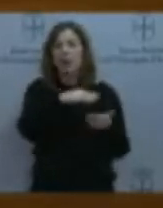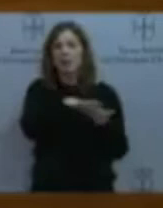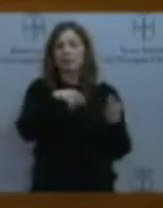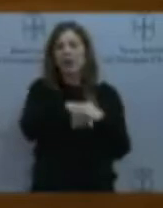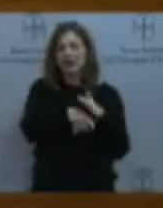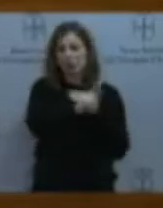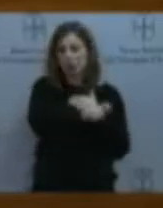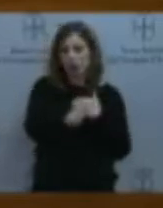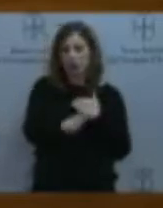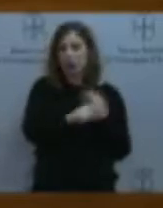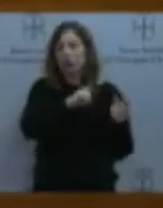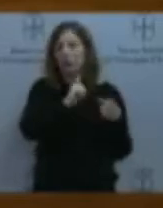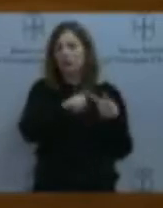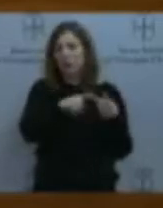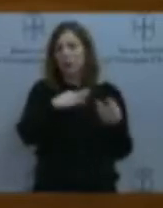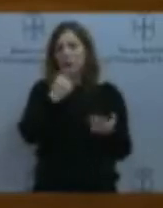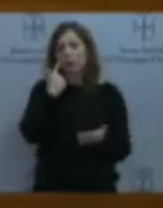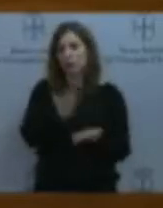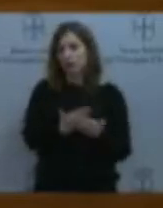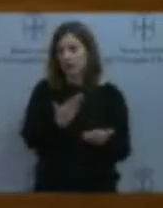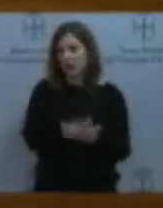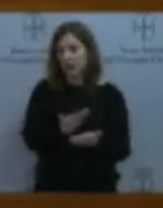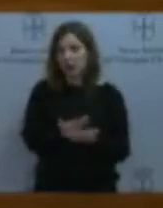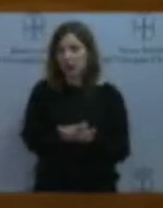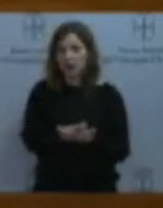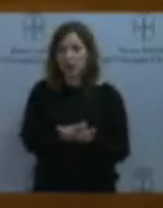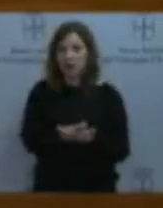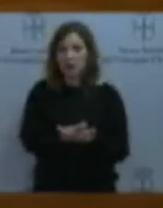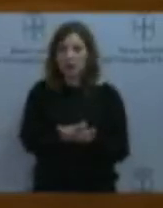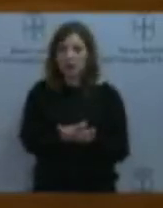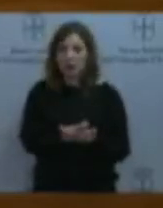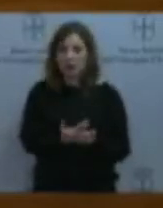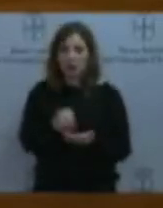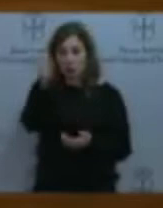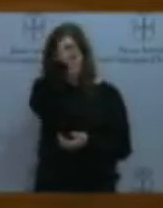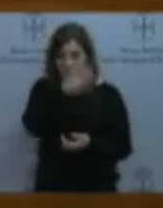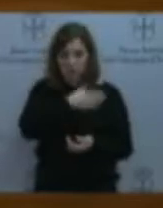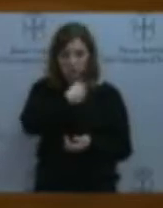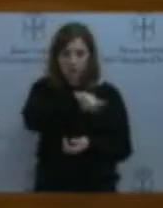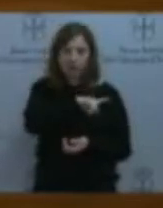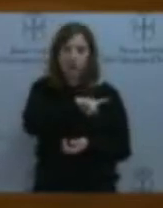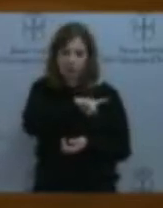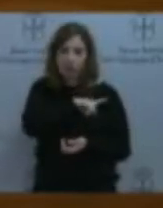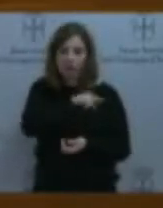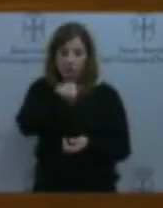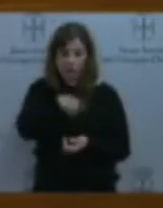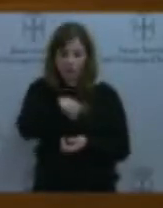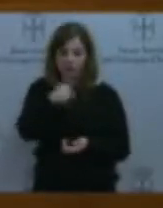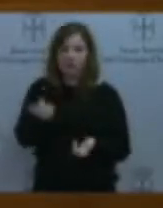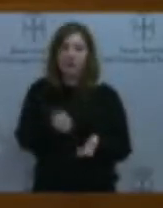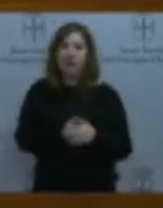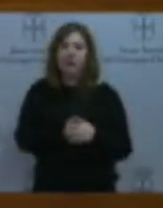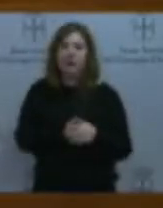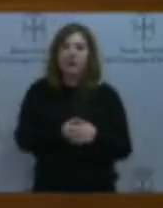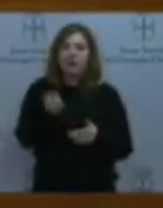que nos permitiría justificar nuestro puesto en este escaño.